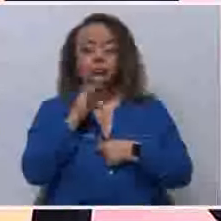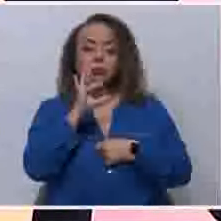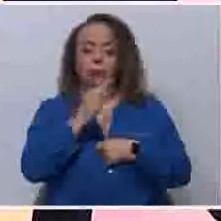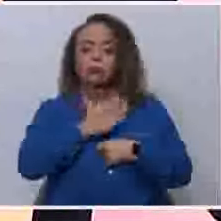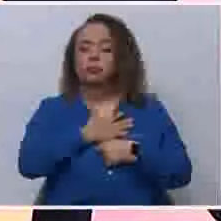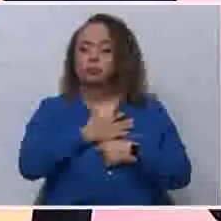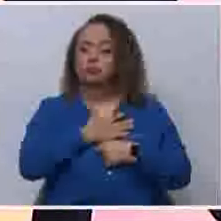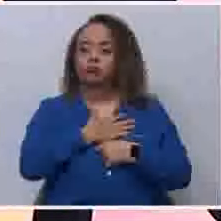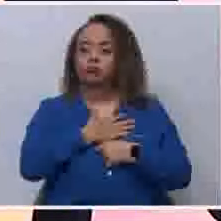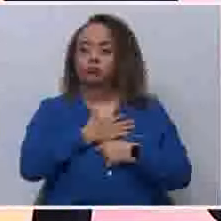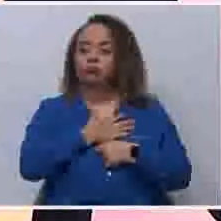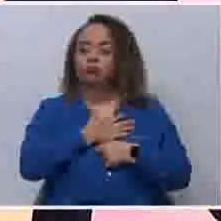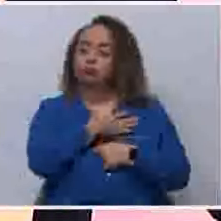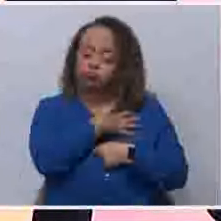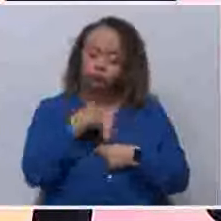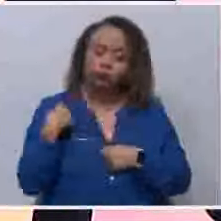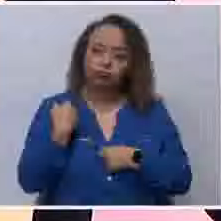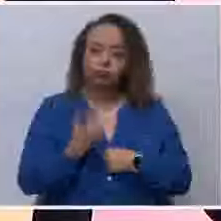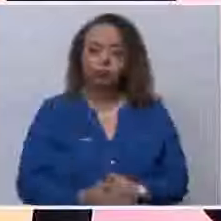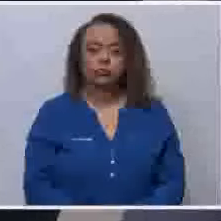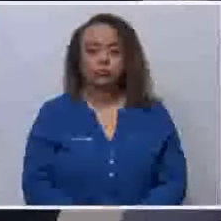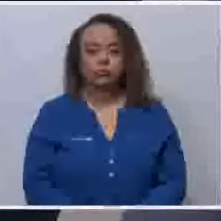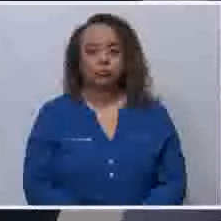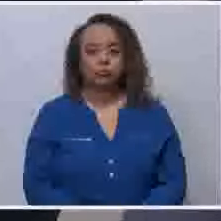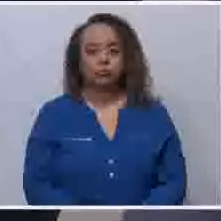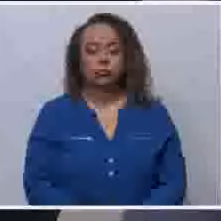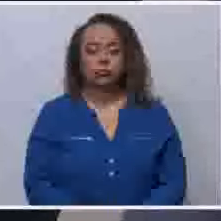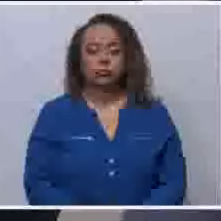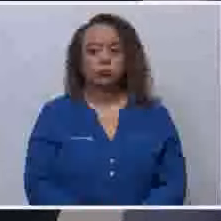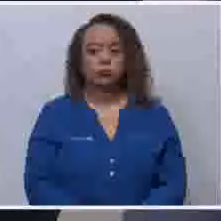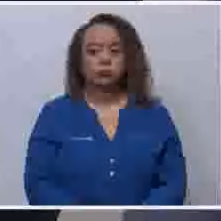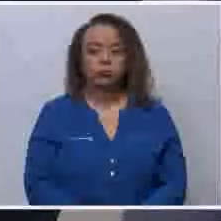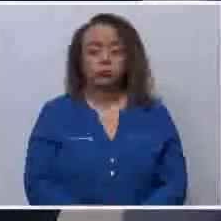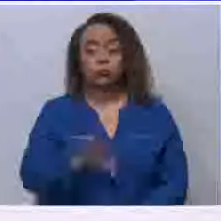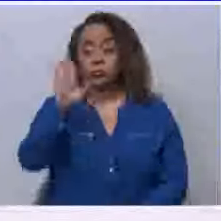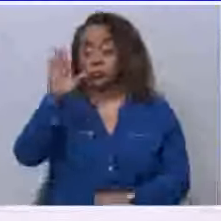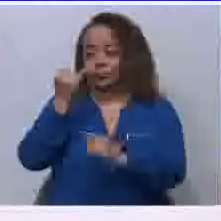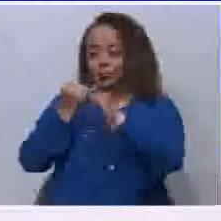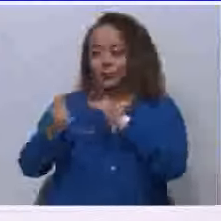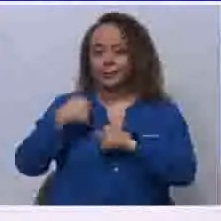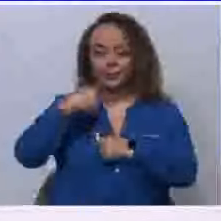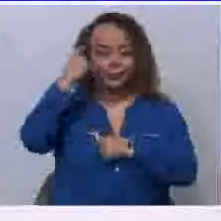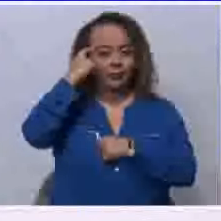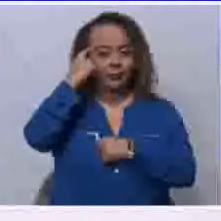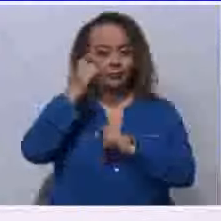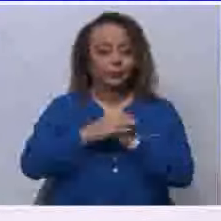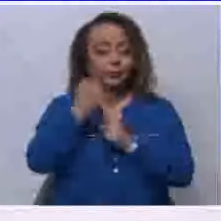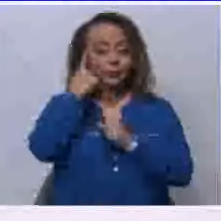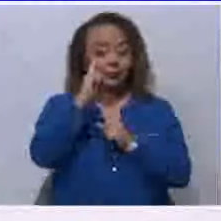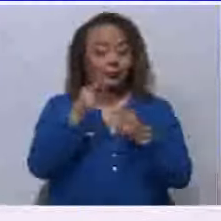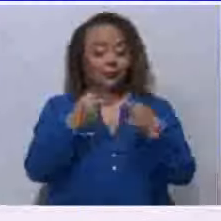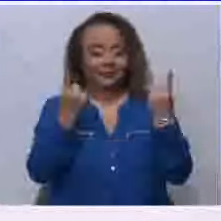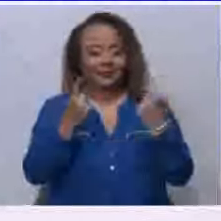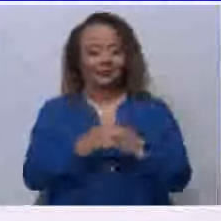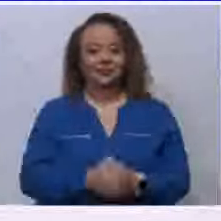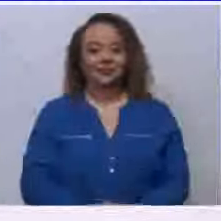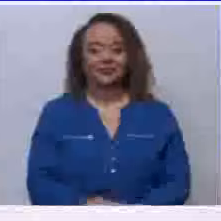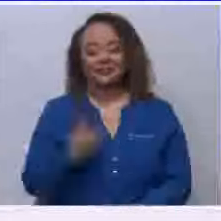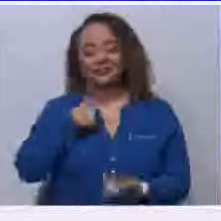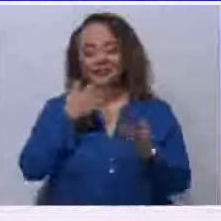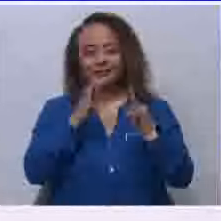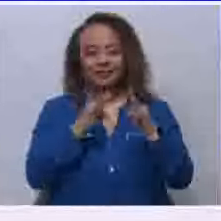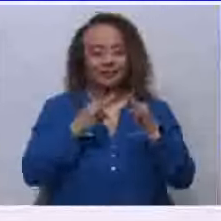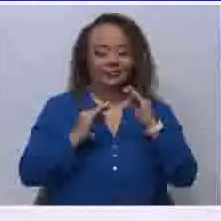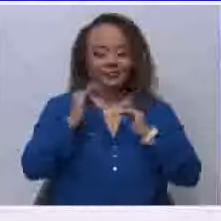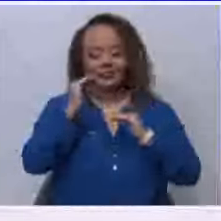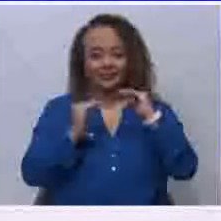que a mí me agrada, por lo menos. Pero bueno. Y me quedé último. Ajá. Me quedé pensando, para los detractores, yo trato de ir y venir en